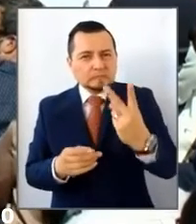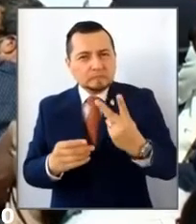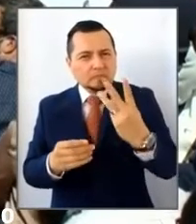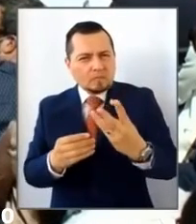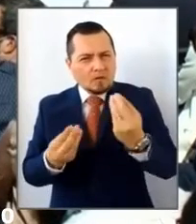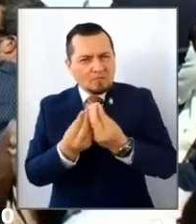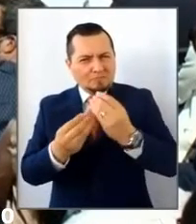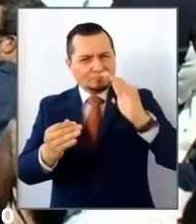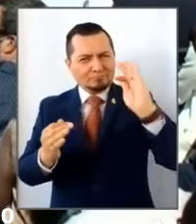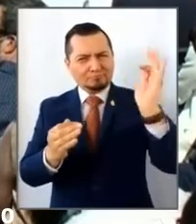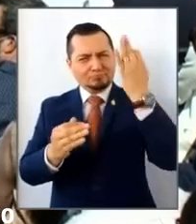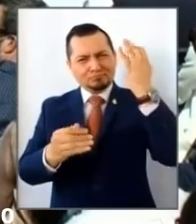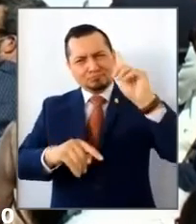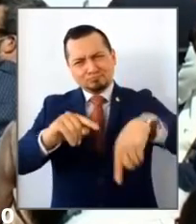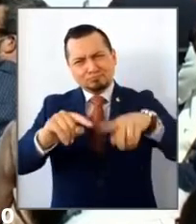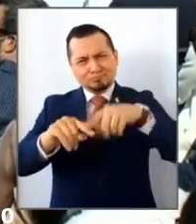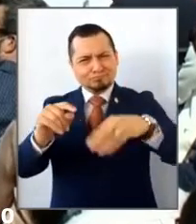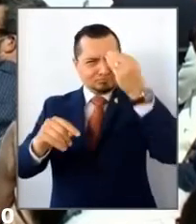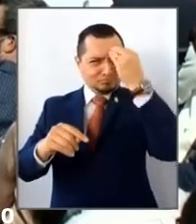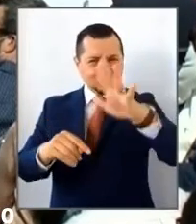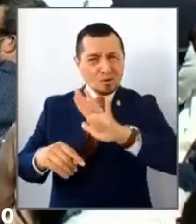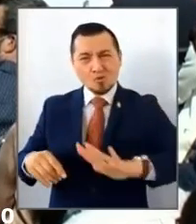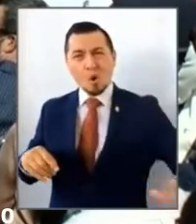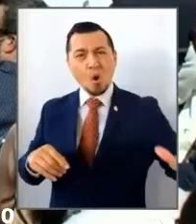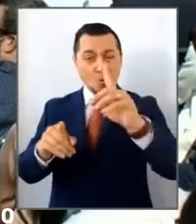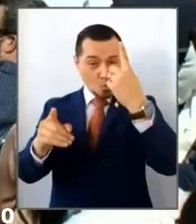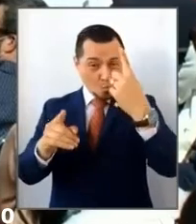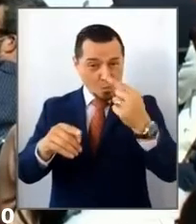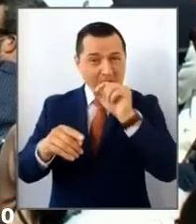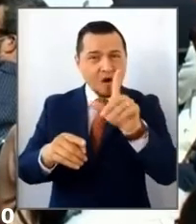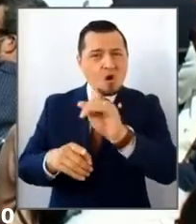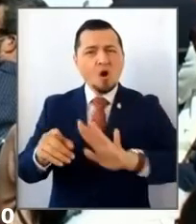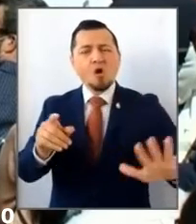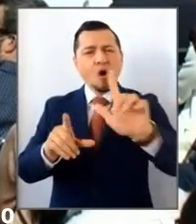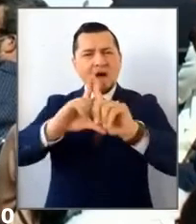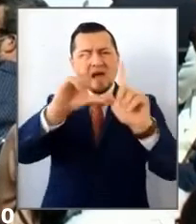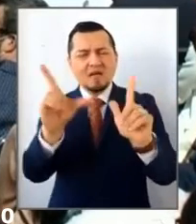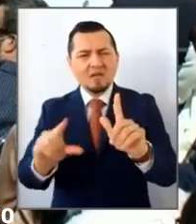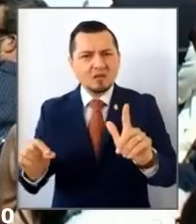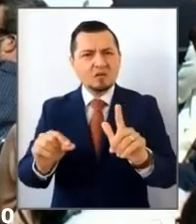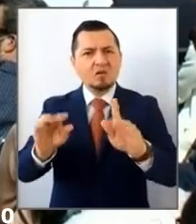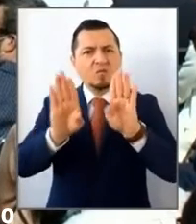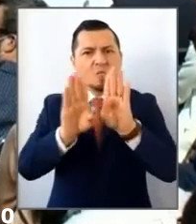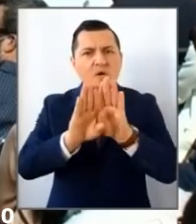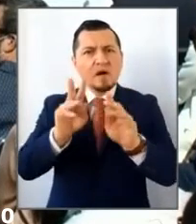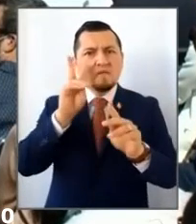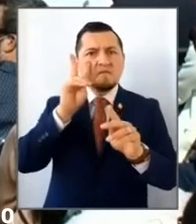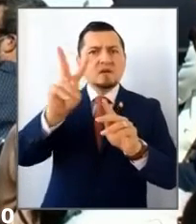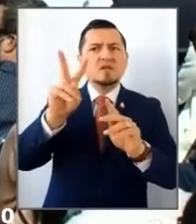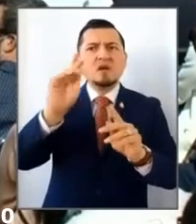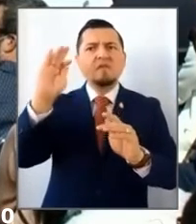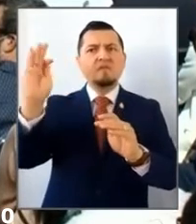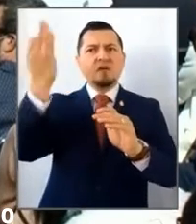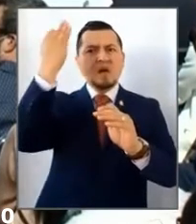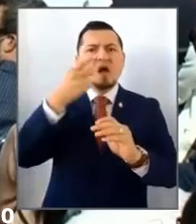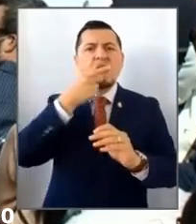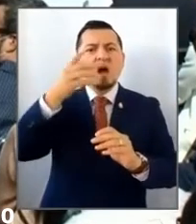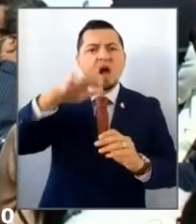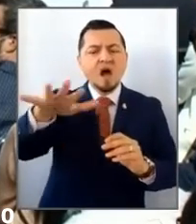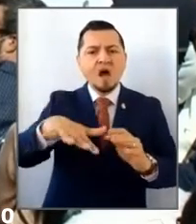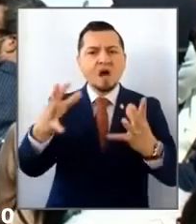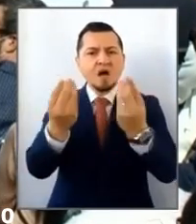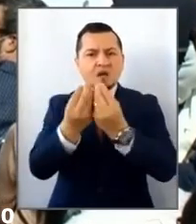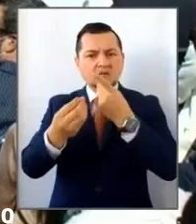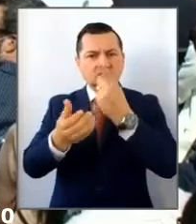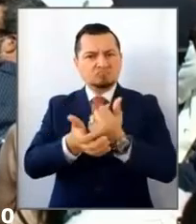gobierno federal ha sometido a los estados de la República solo legitima la visión centralista que borra las